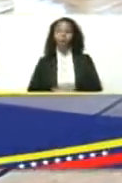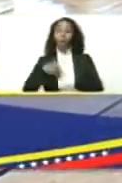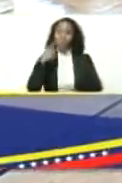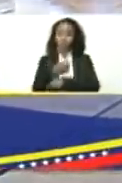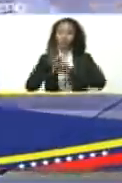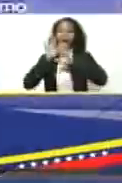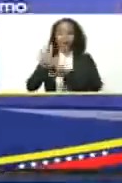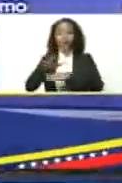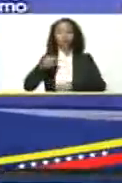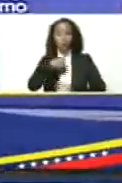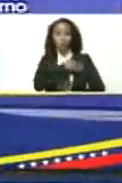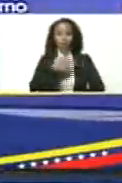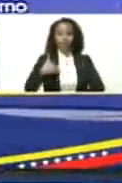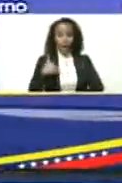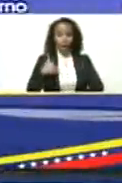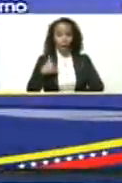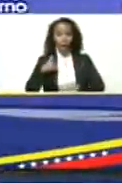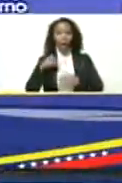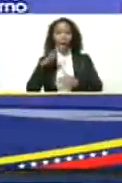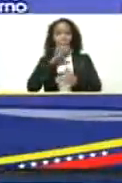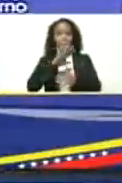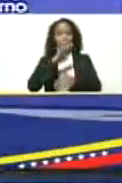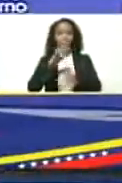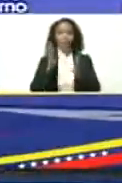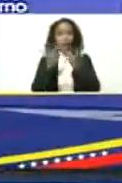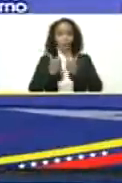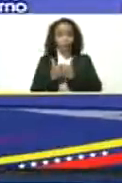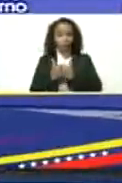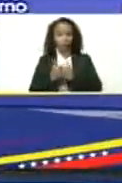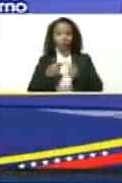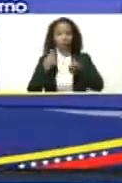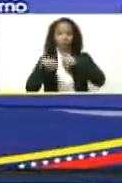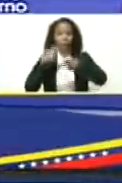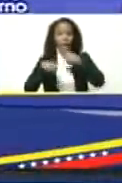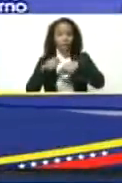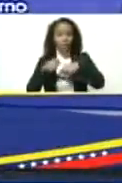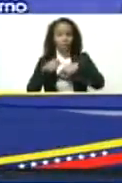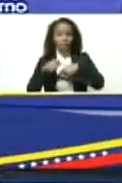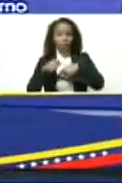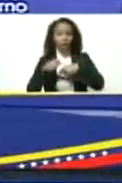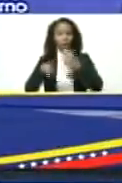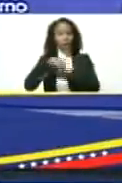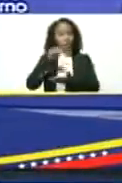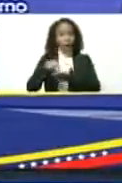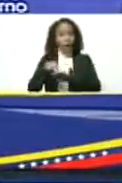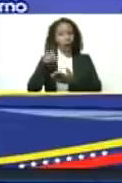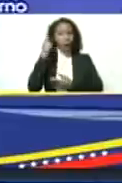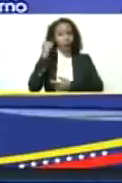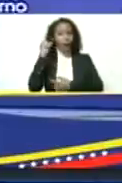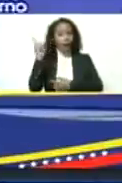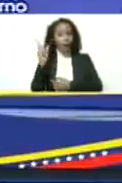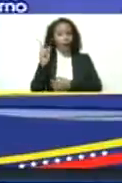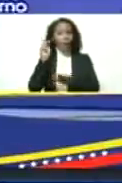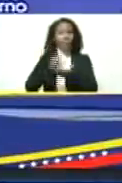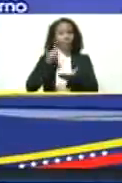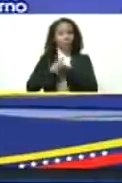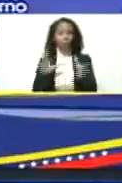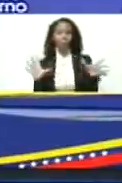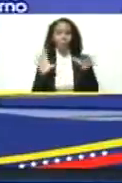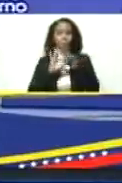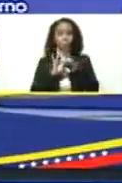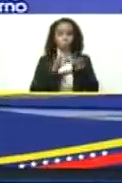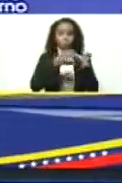quisiera que la ministra de Comercio Nacional, Delis Álvarez, que ha estado involucrada articulando